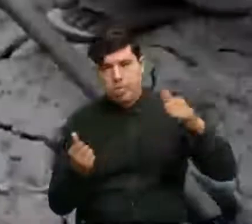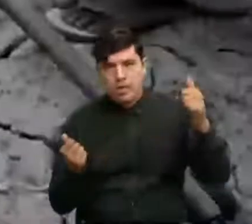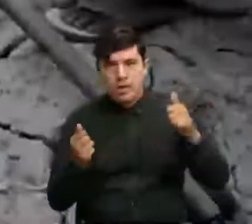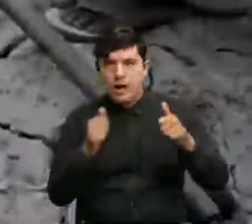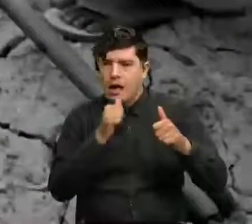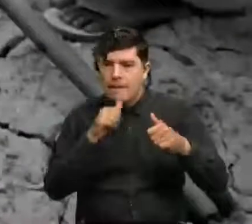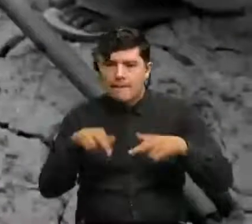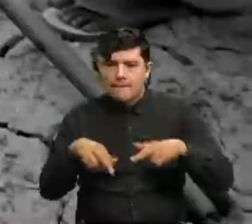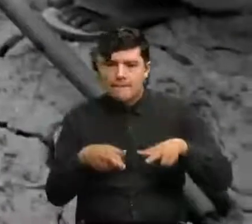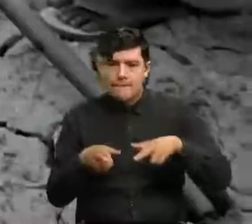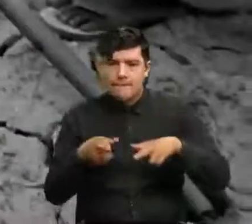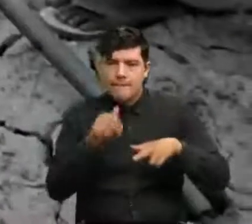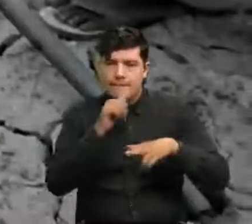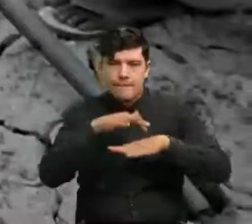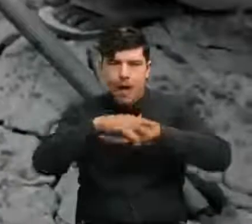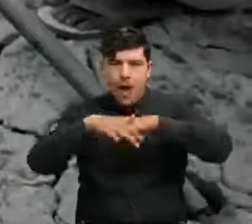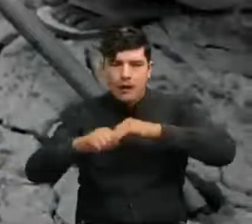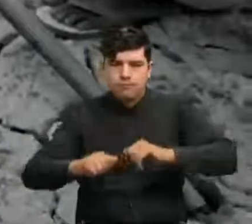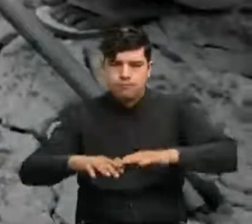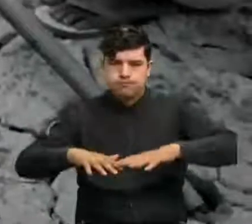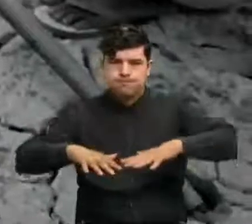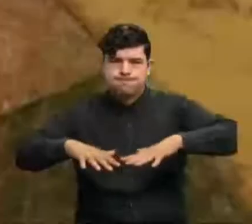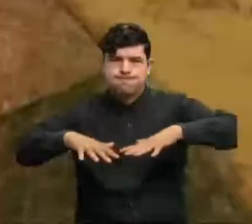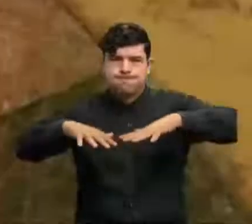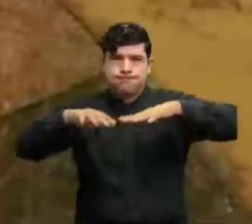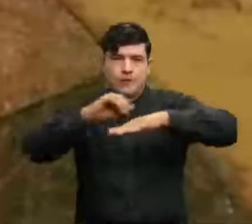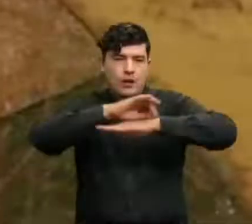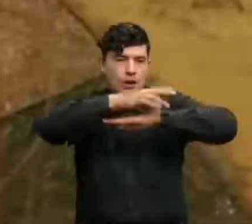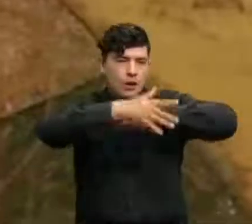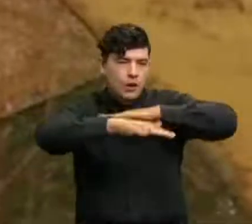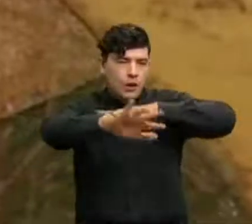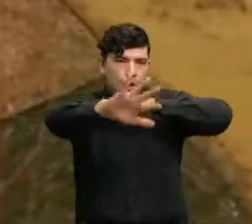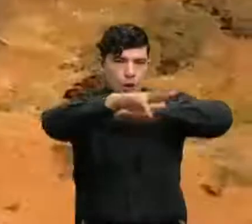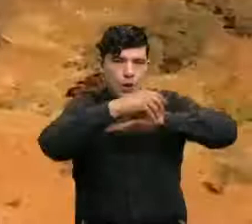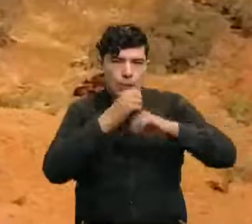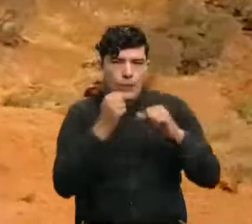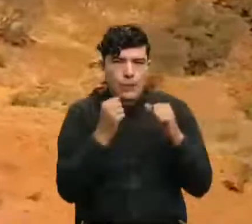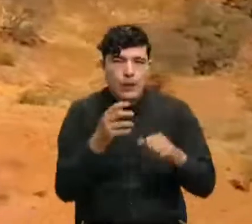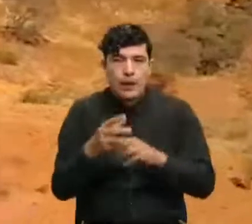las olas de calor y otros fenómenos meteorológicos extremos, así como